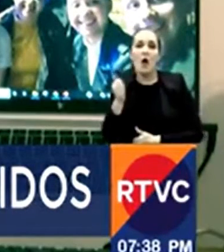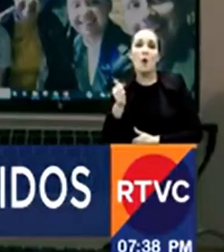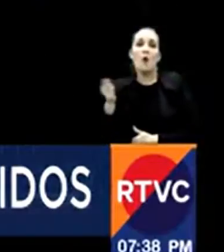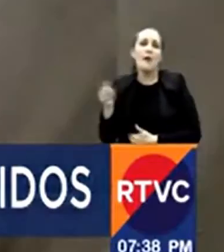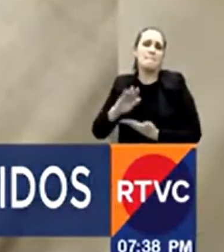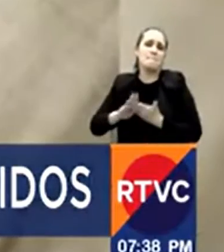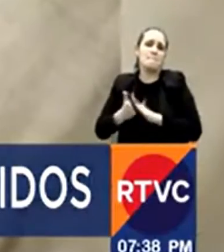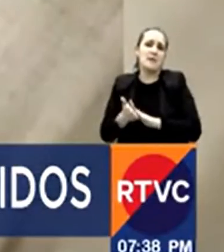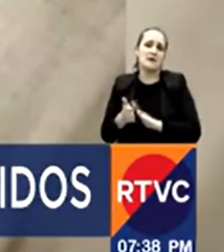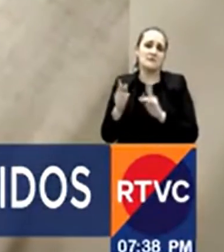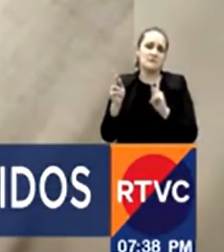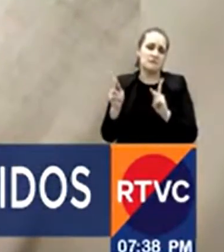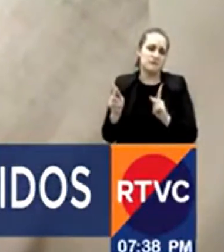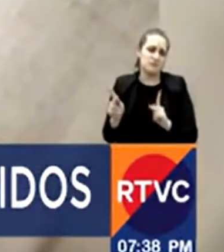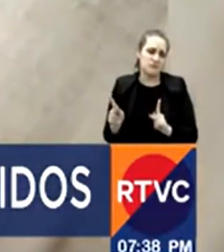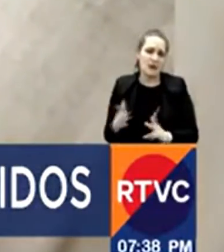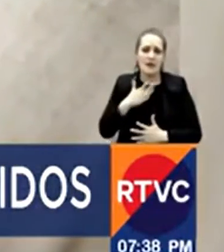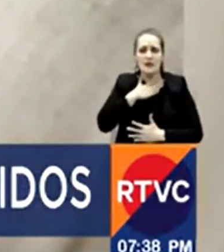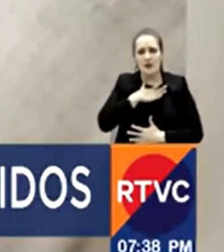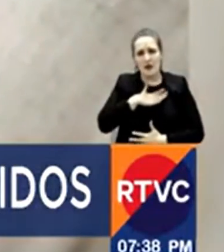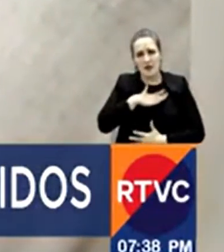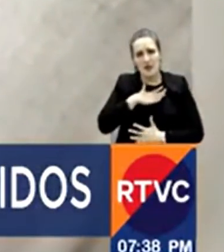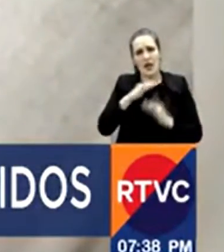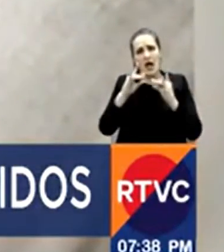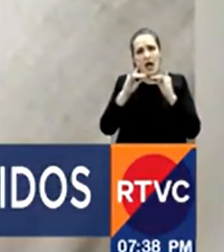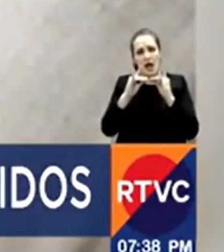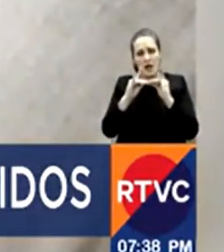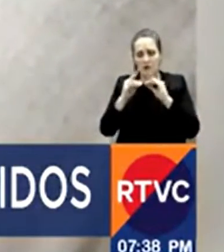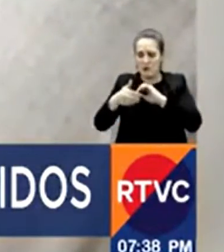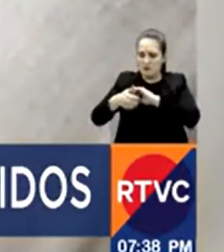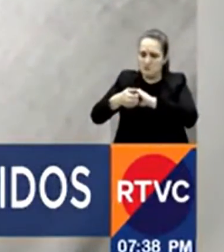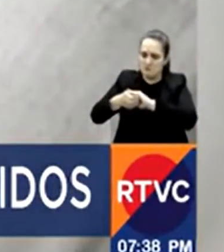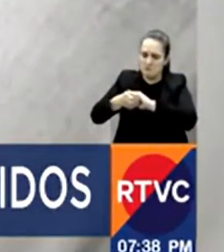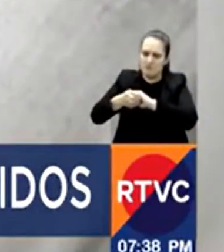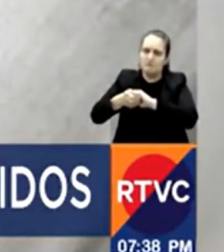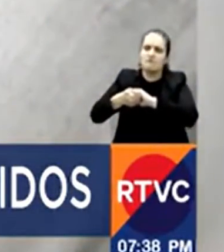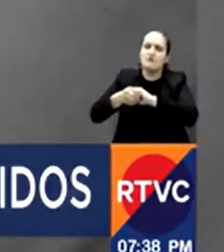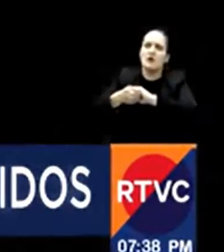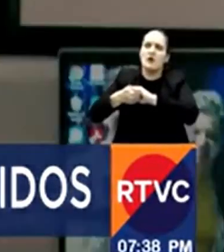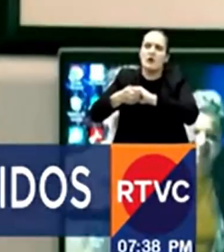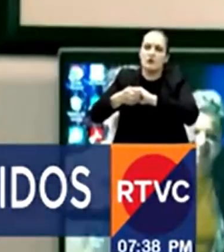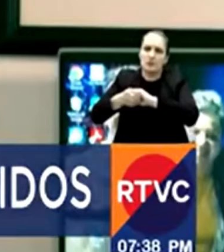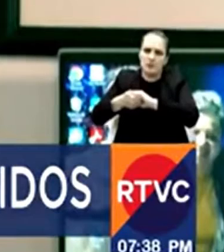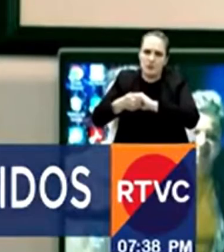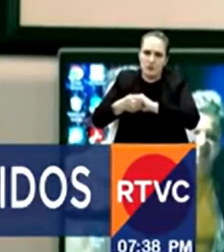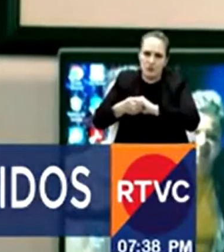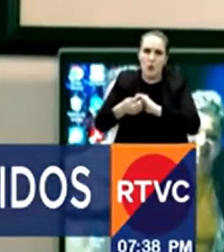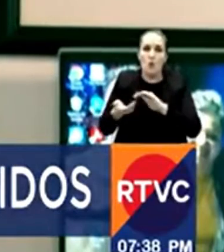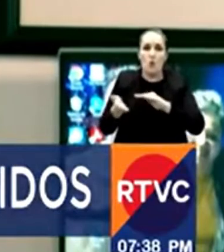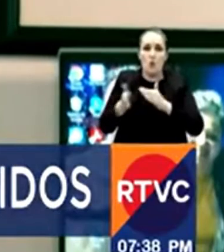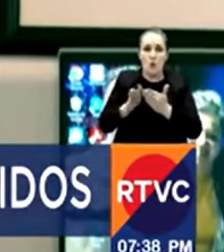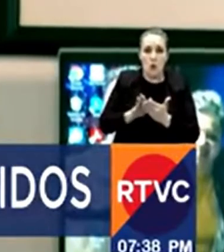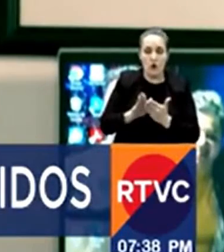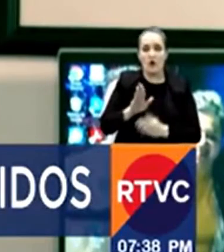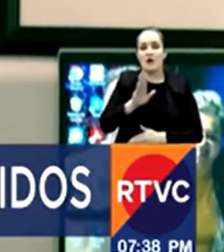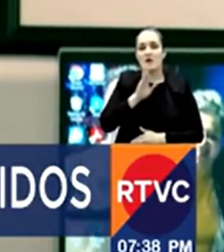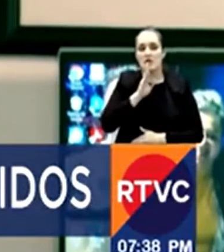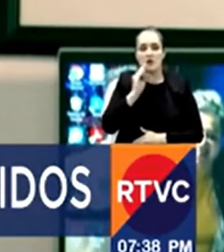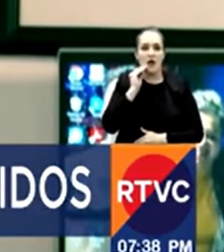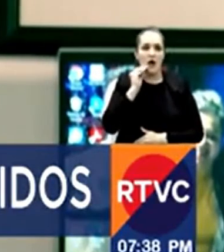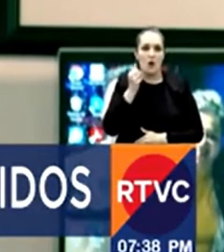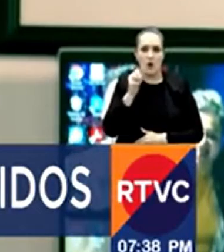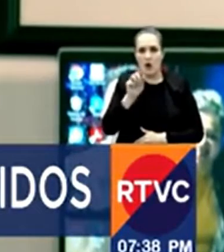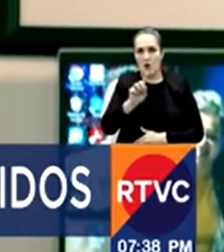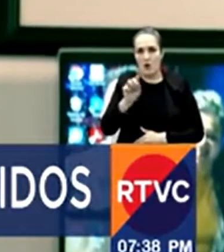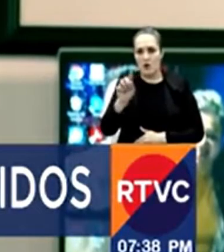paz, falleció muy tranquila en su cama, agarrado de la mano de nosotros 3. El 11 de agosto a las 8:50 que fallece